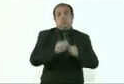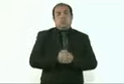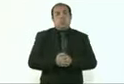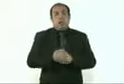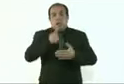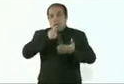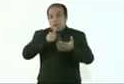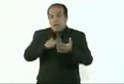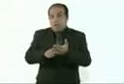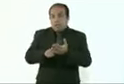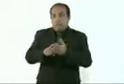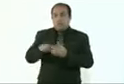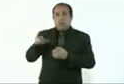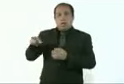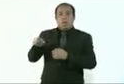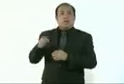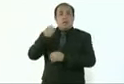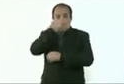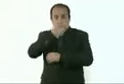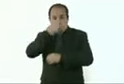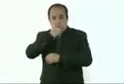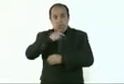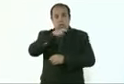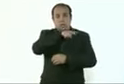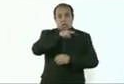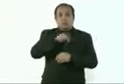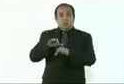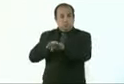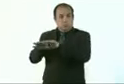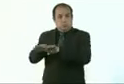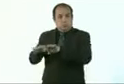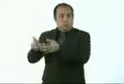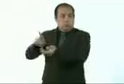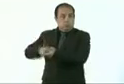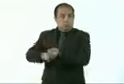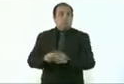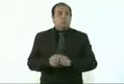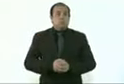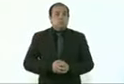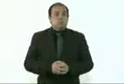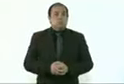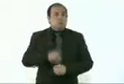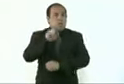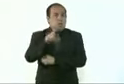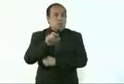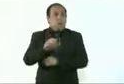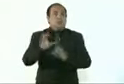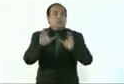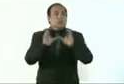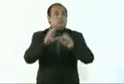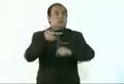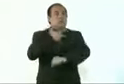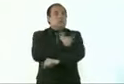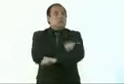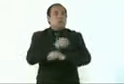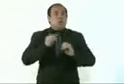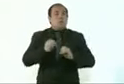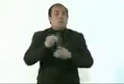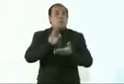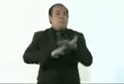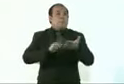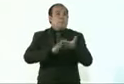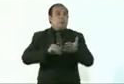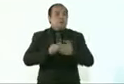carta de la institución donde labora. Y en su caso, también el certificado de vacunación o la